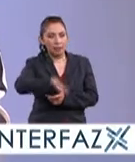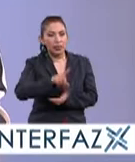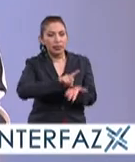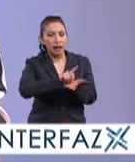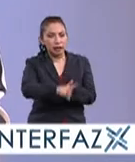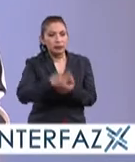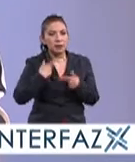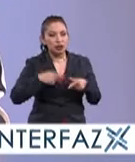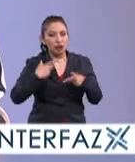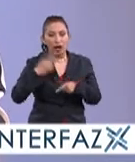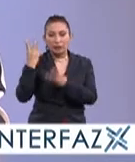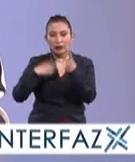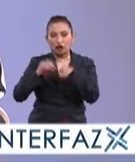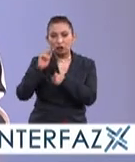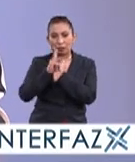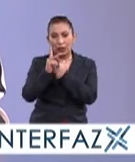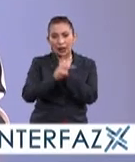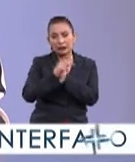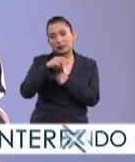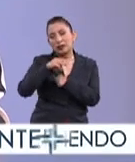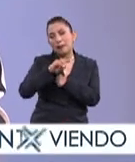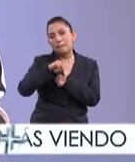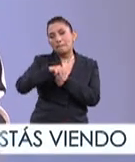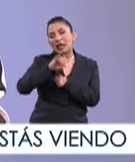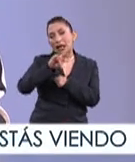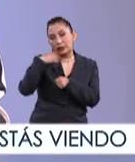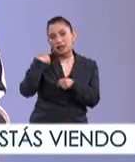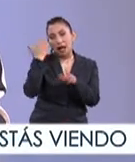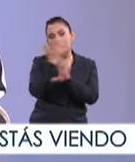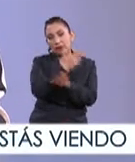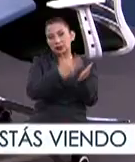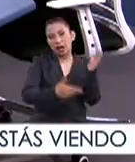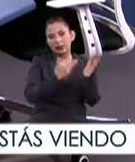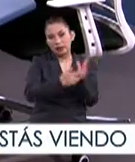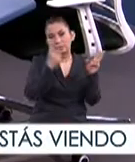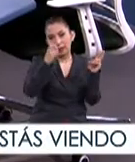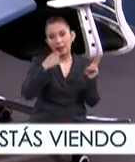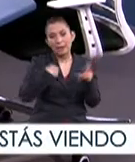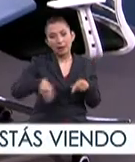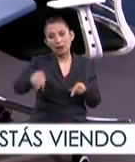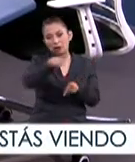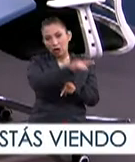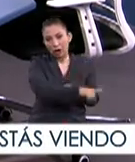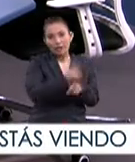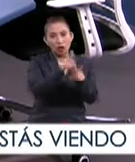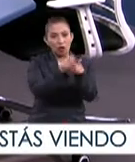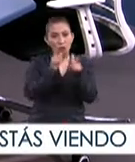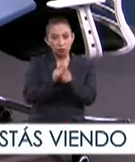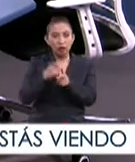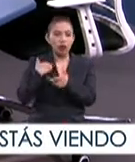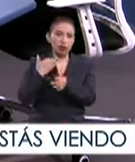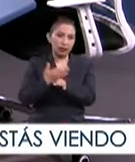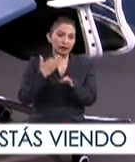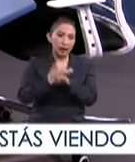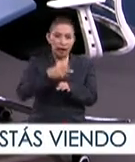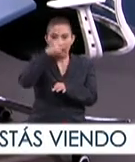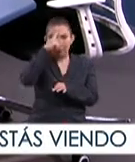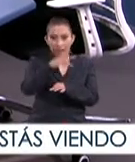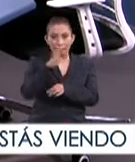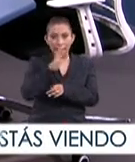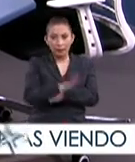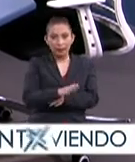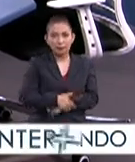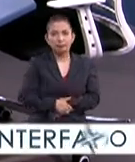derechos migratorios y ella, bueno, impartió un taller sobre este tema a los migrantes de la caravana que se encuentran en estos